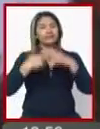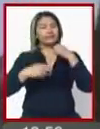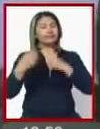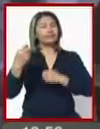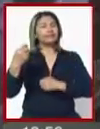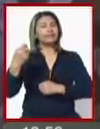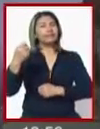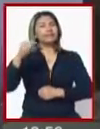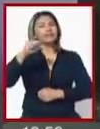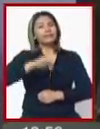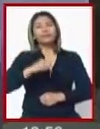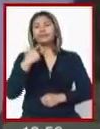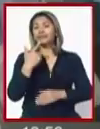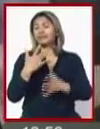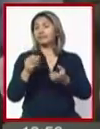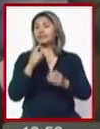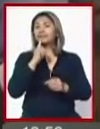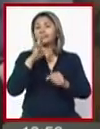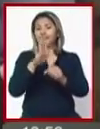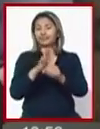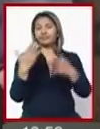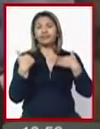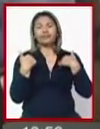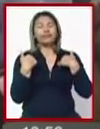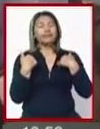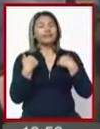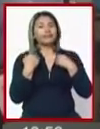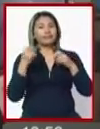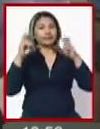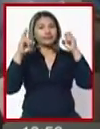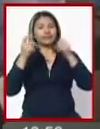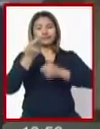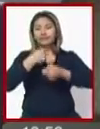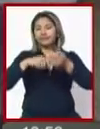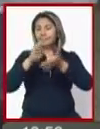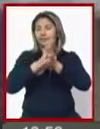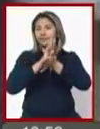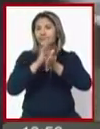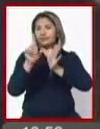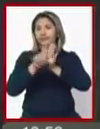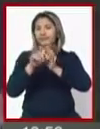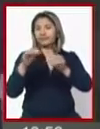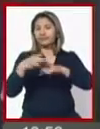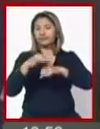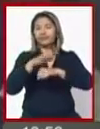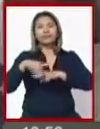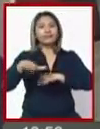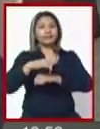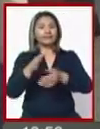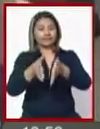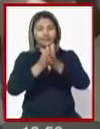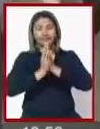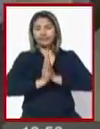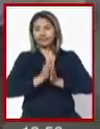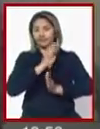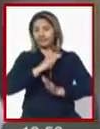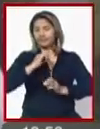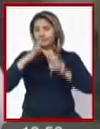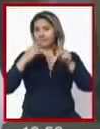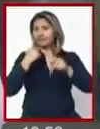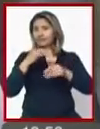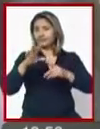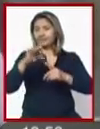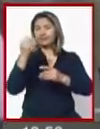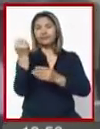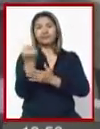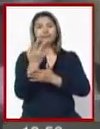crisis y, por lo tanto, frenando los compromisos que asumieron con ellos en temas de trámites para legalizar sus terrenos. Por eso le pidieron a los concejales